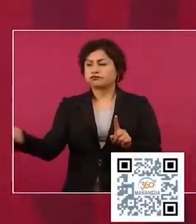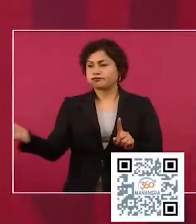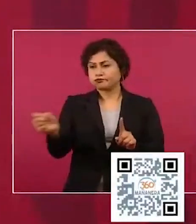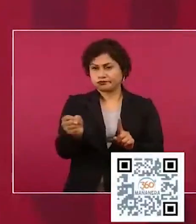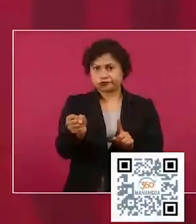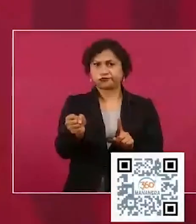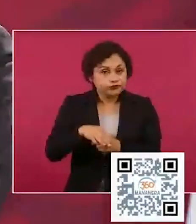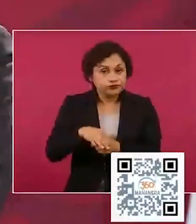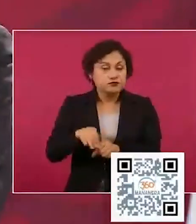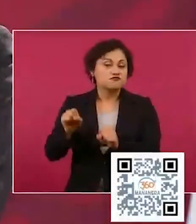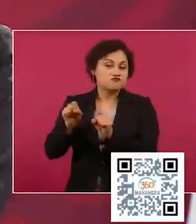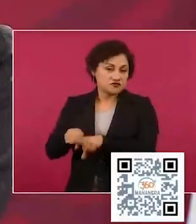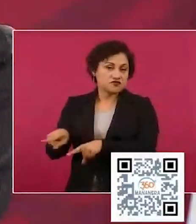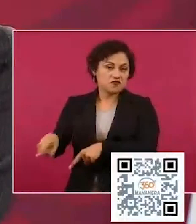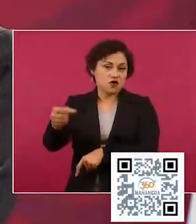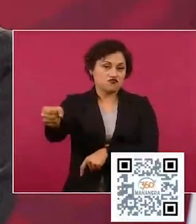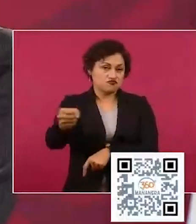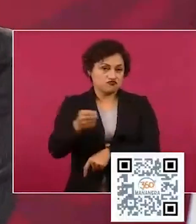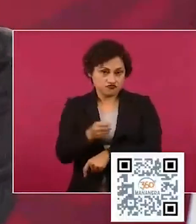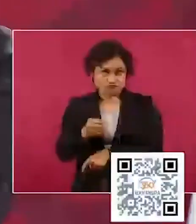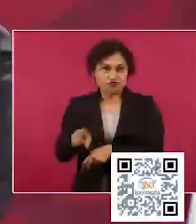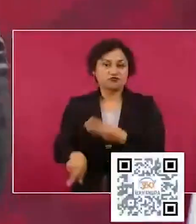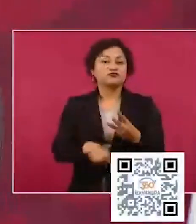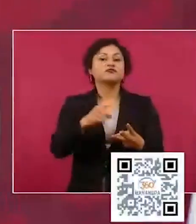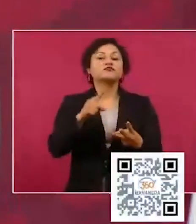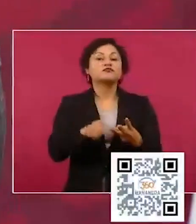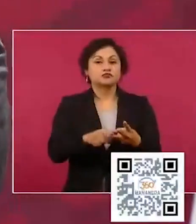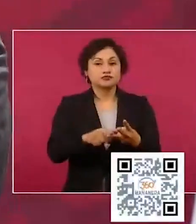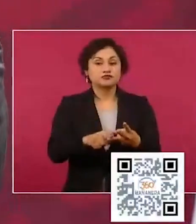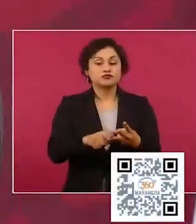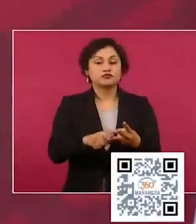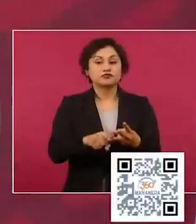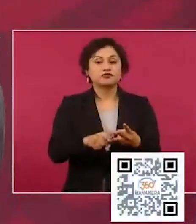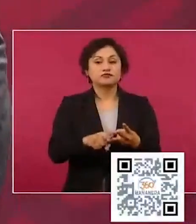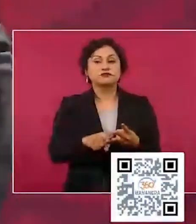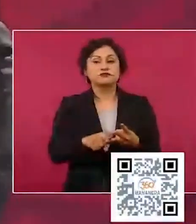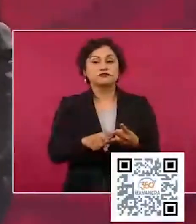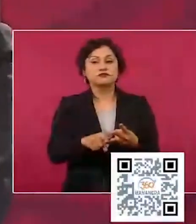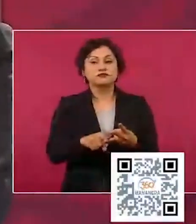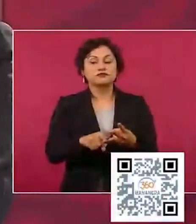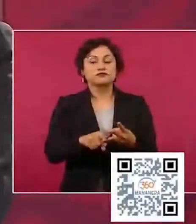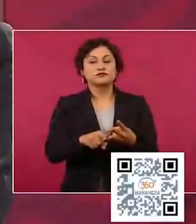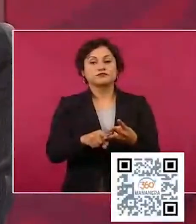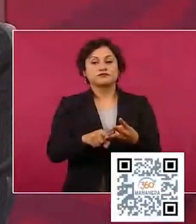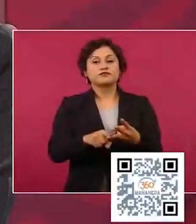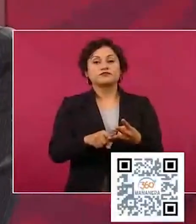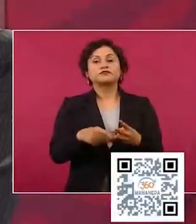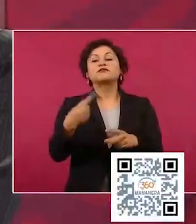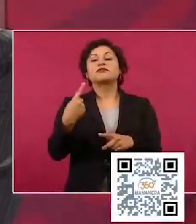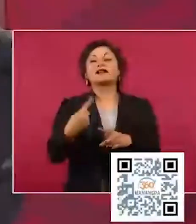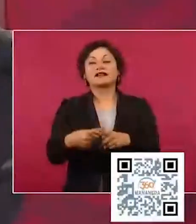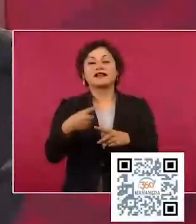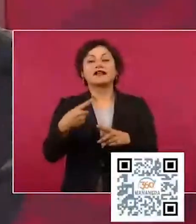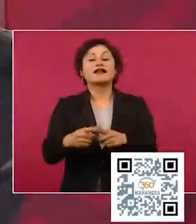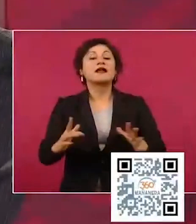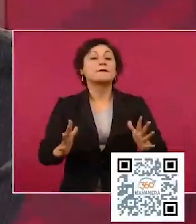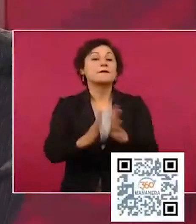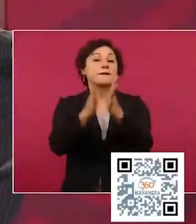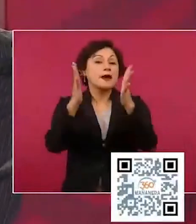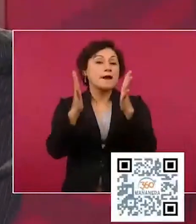del 2006 Quién va ayer a defender la democracia entre comillas